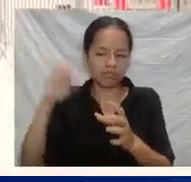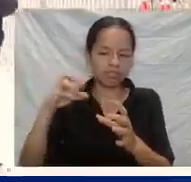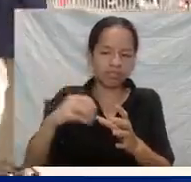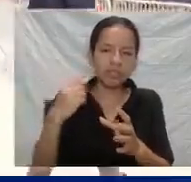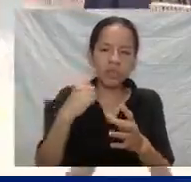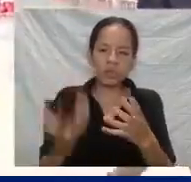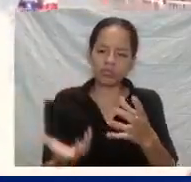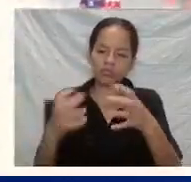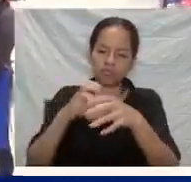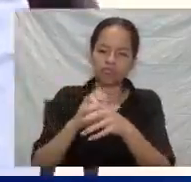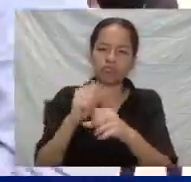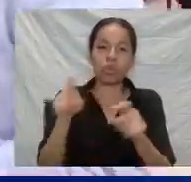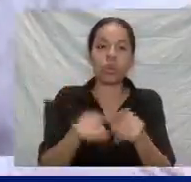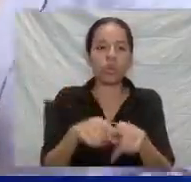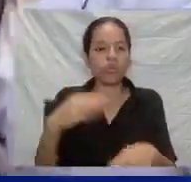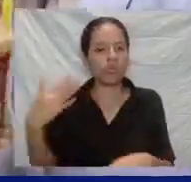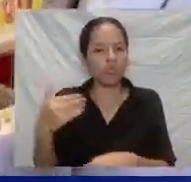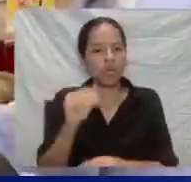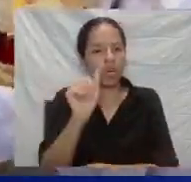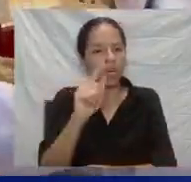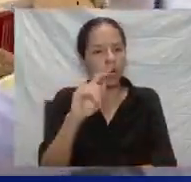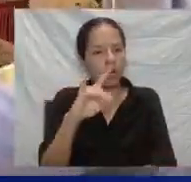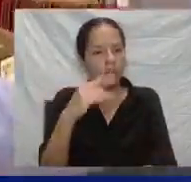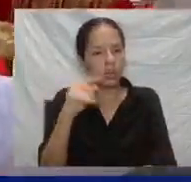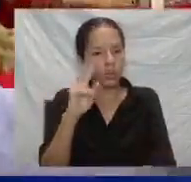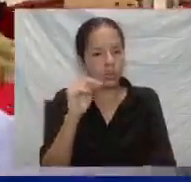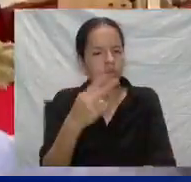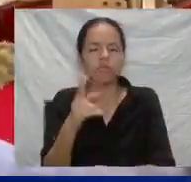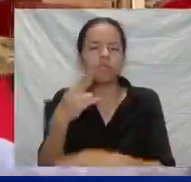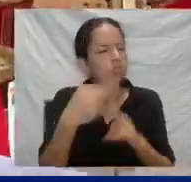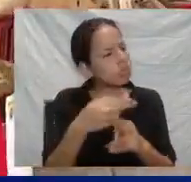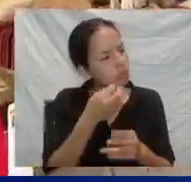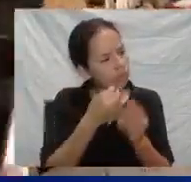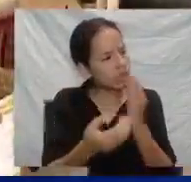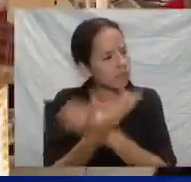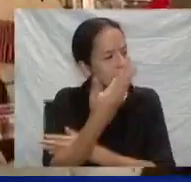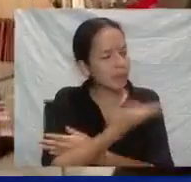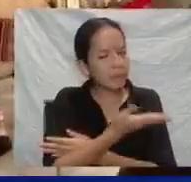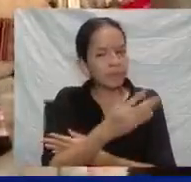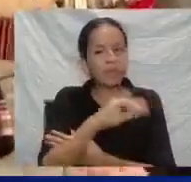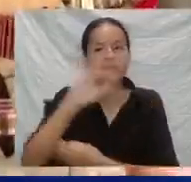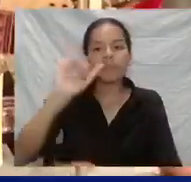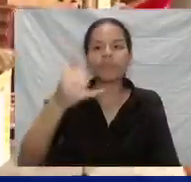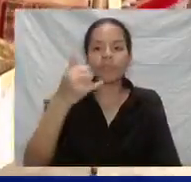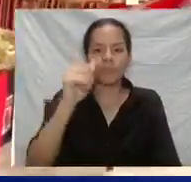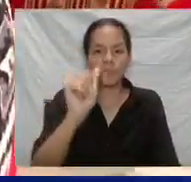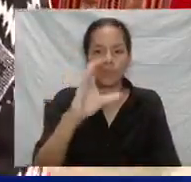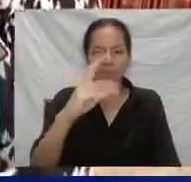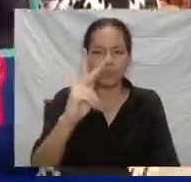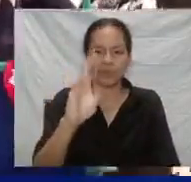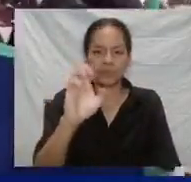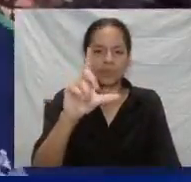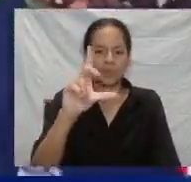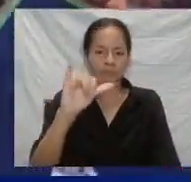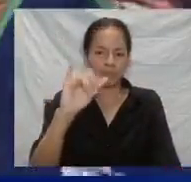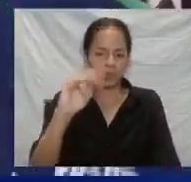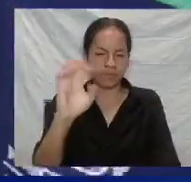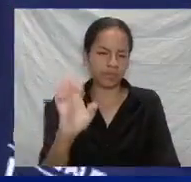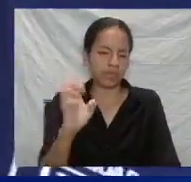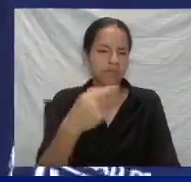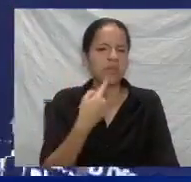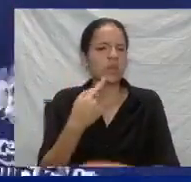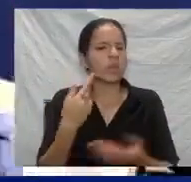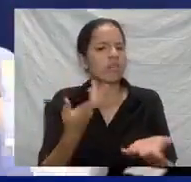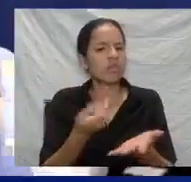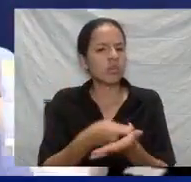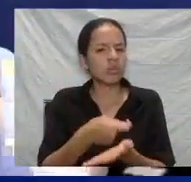atún conserva que tal como estaba buenos días su nombre jacqueline morán cuéntenos a cuánto él la conserva el filete bonito